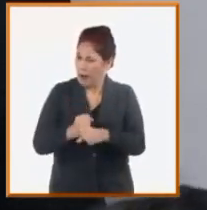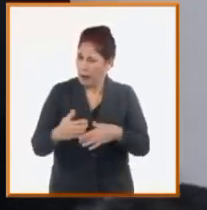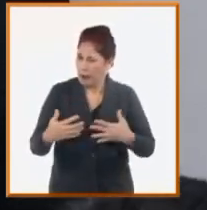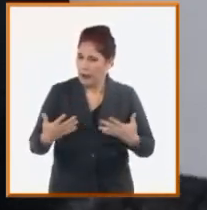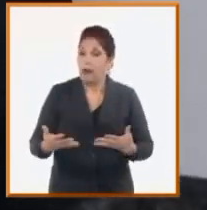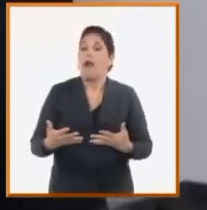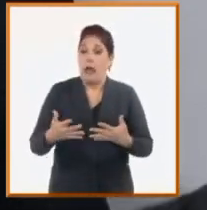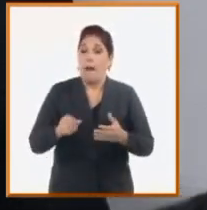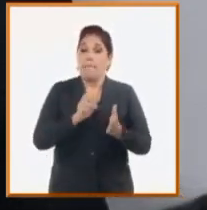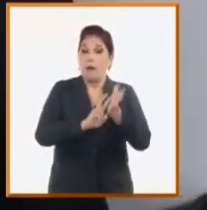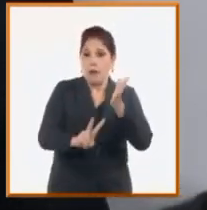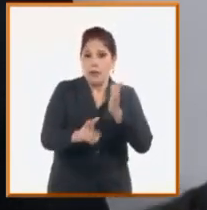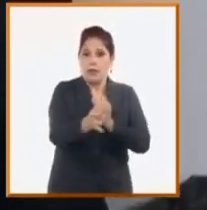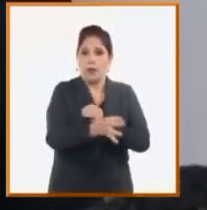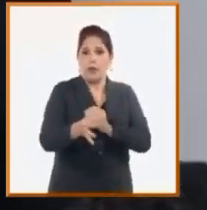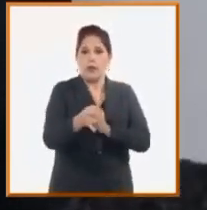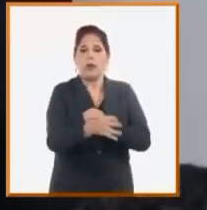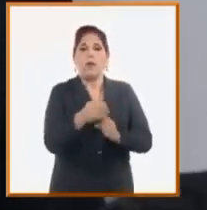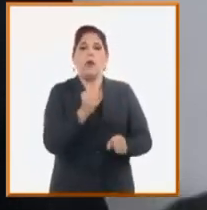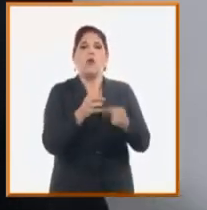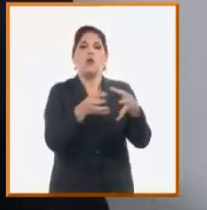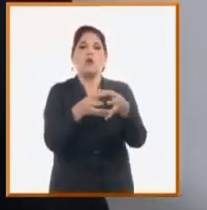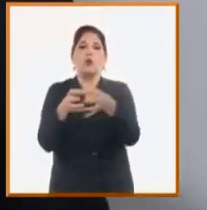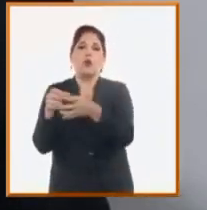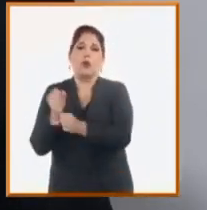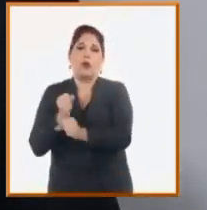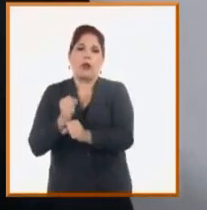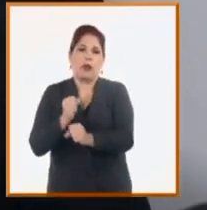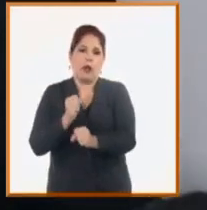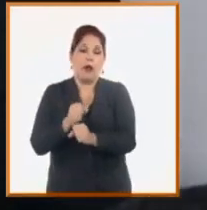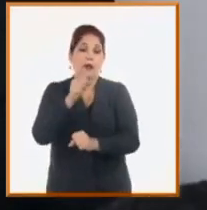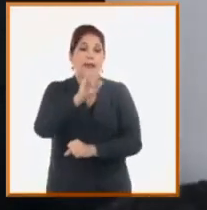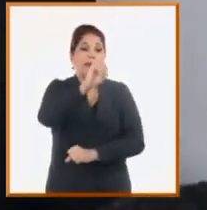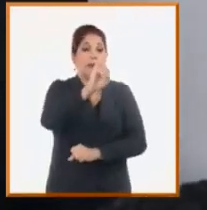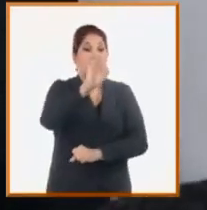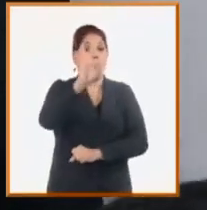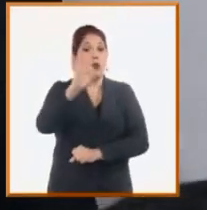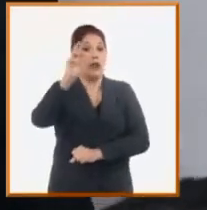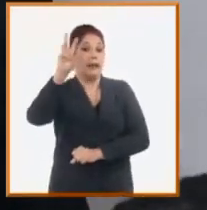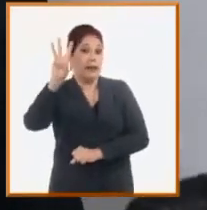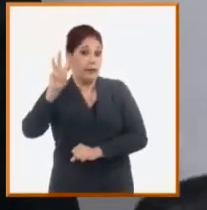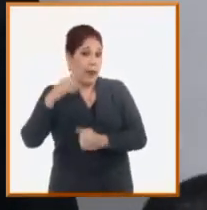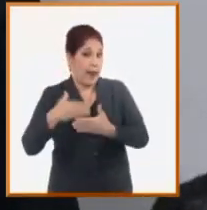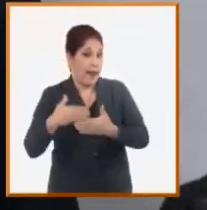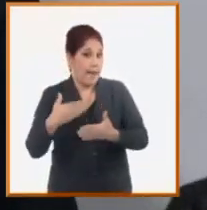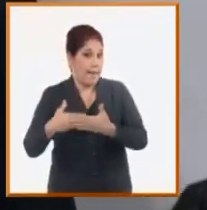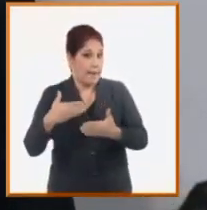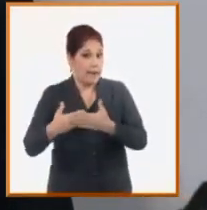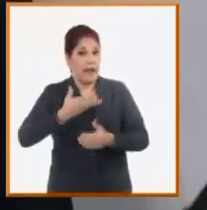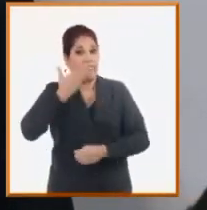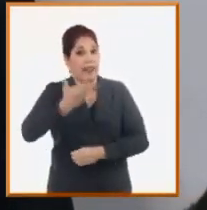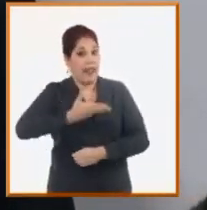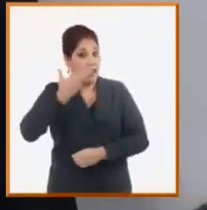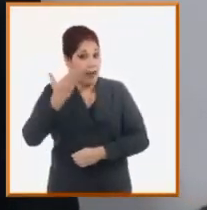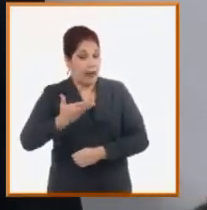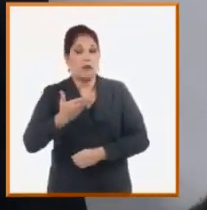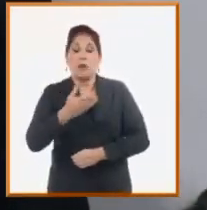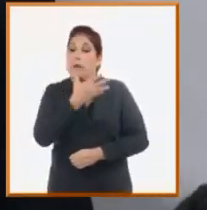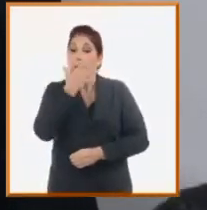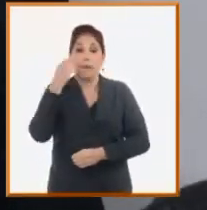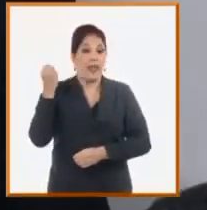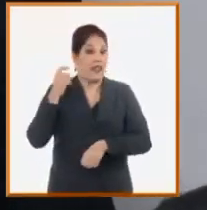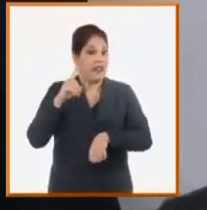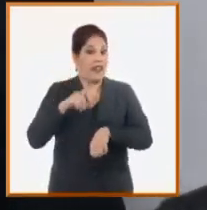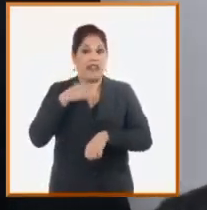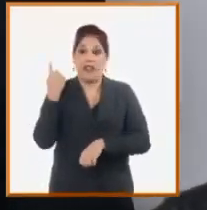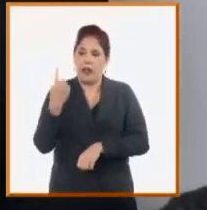a nivel provincial en grupos de trabajo que hemos creado, porque hoy hay 683 pymes que están declarando que están con pérdidas, y estamos